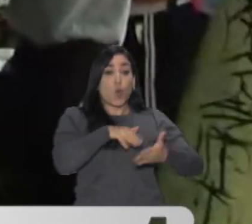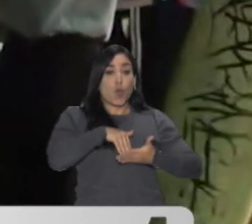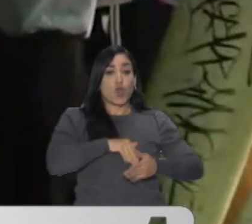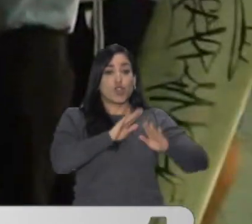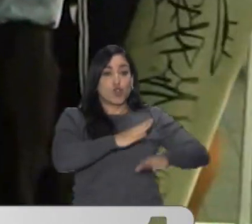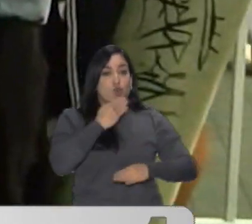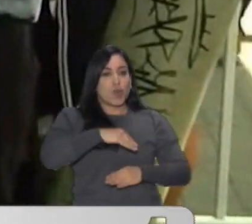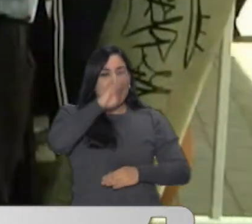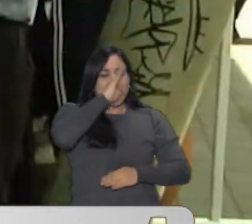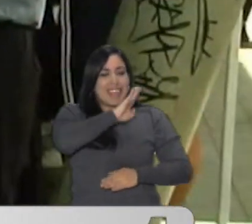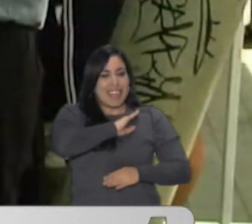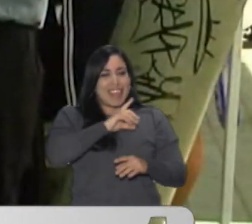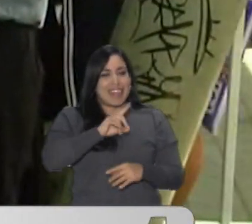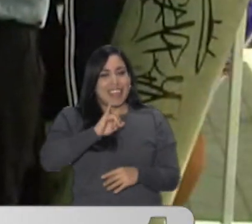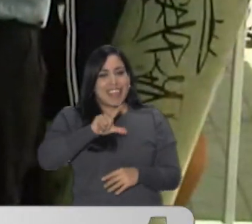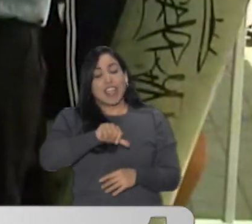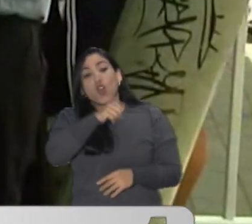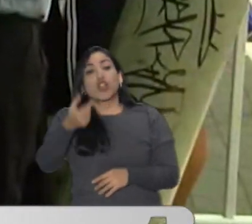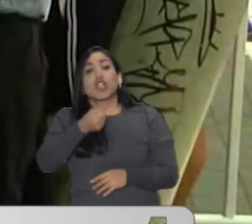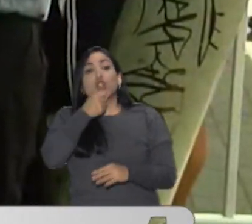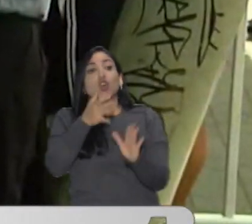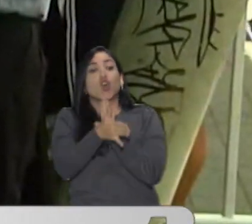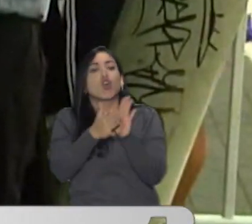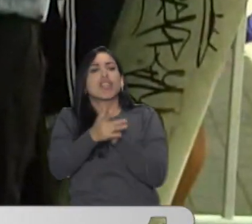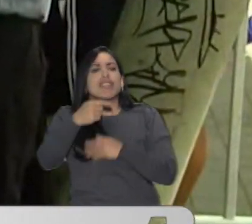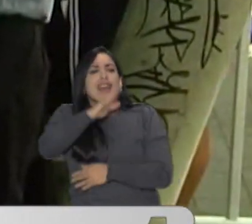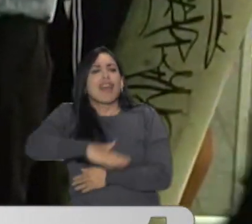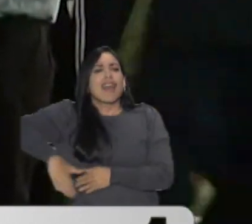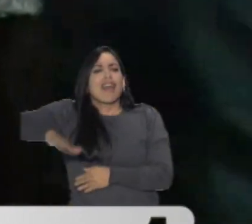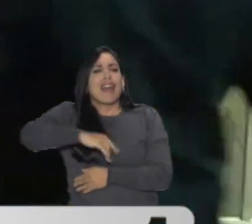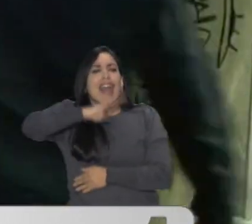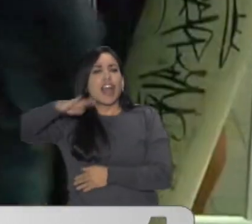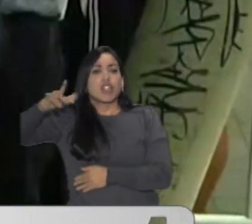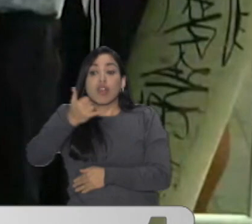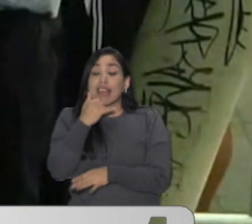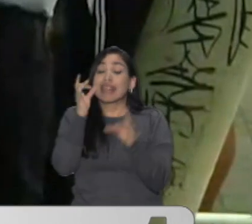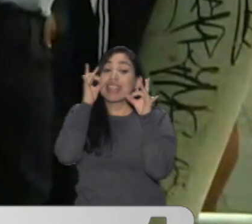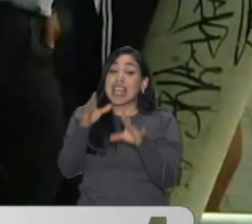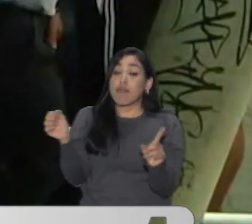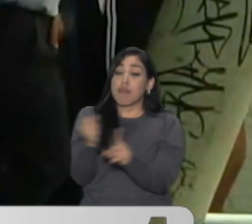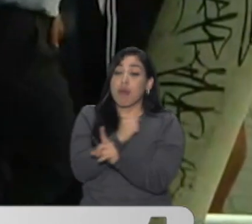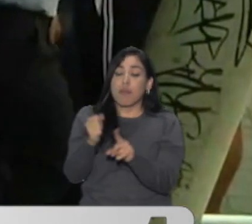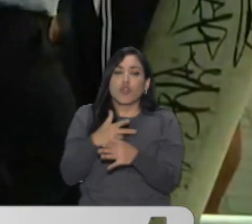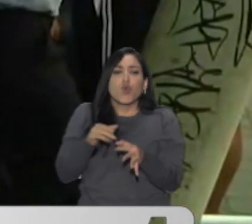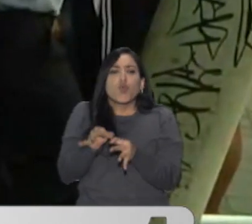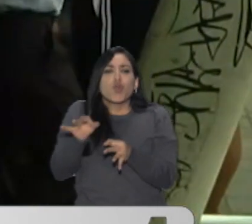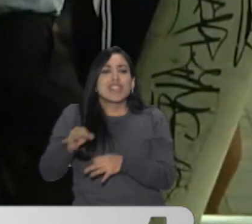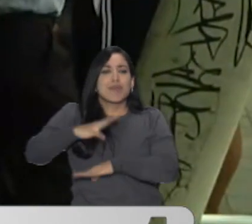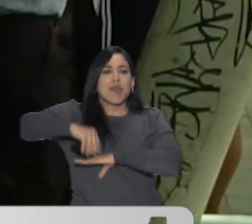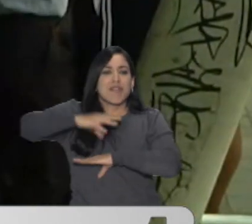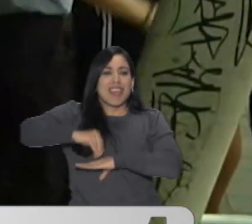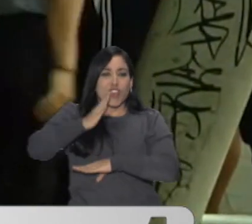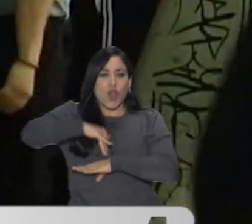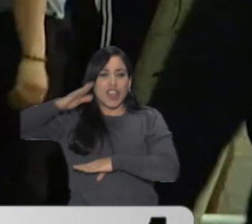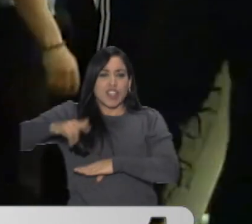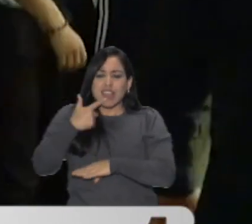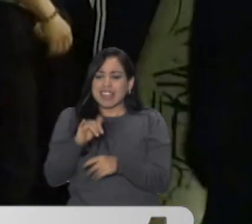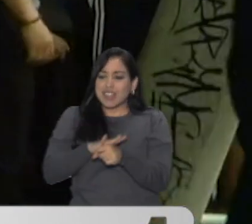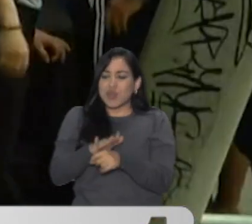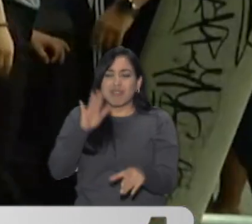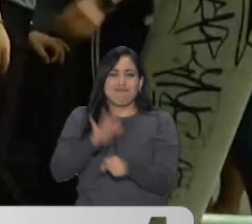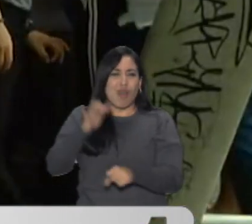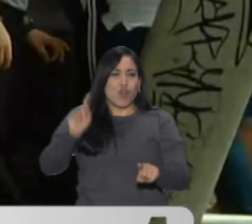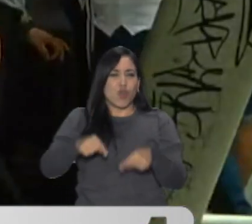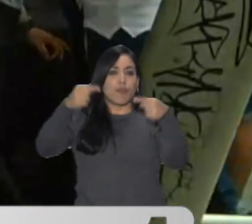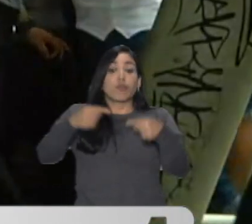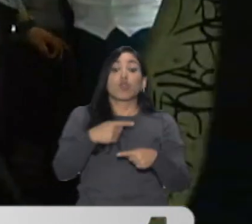de Medellín, Daniel Quintero. Y en otras noticias de Antioquia, una lamentable agresión se presentó en el municipio de Bello, Antioquia, en un caso de